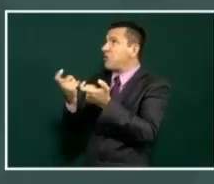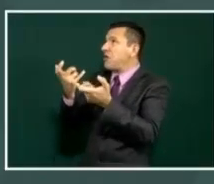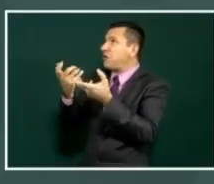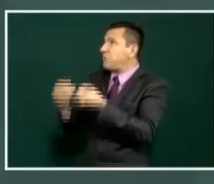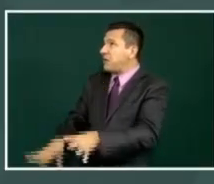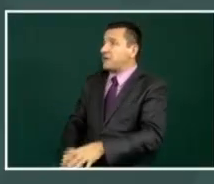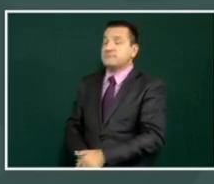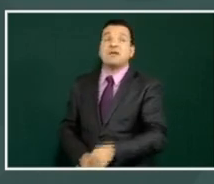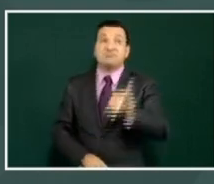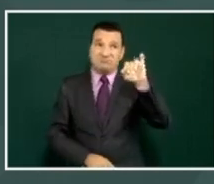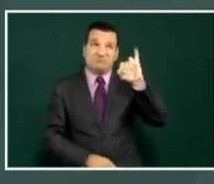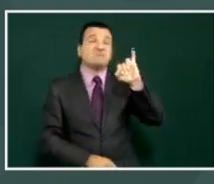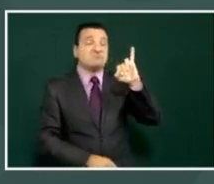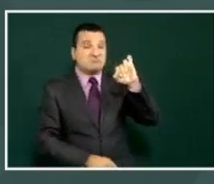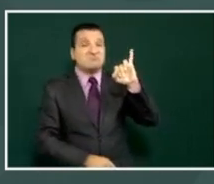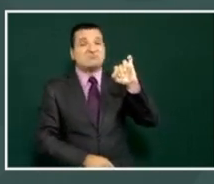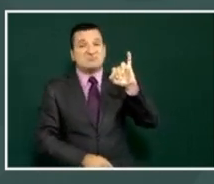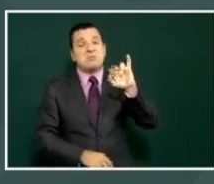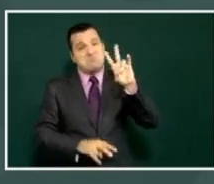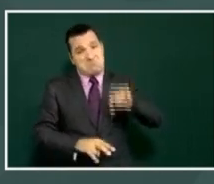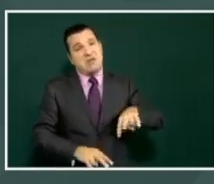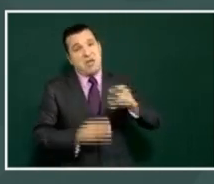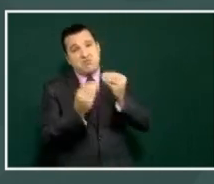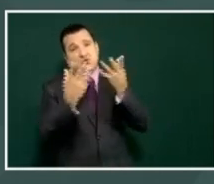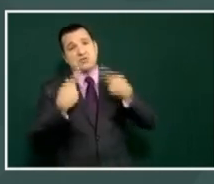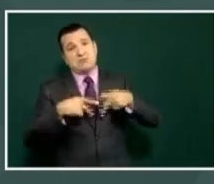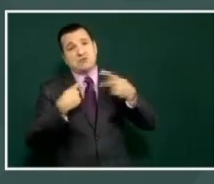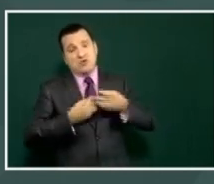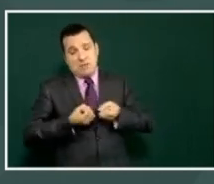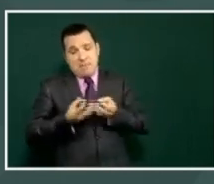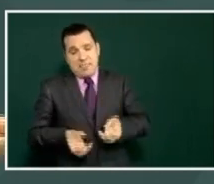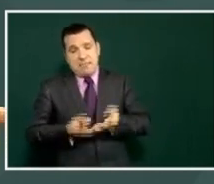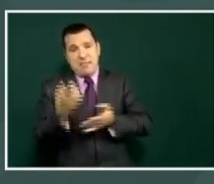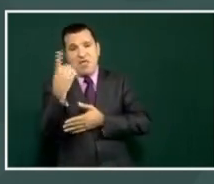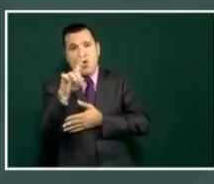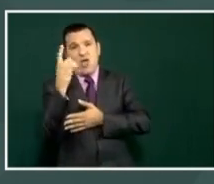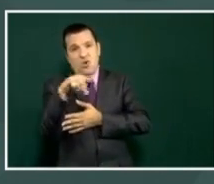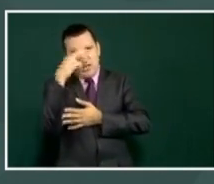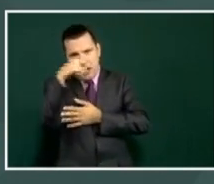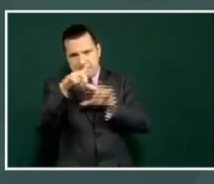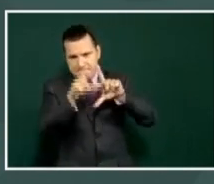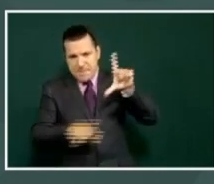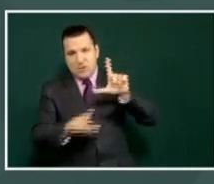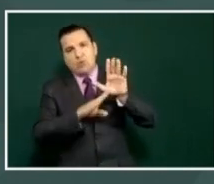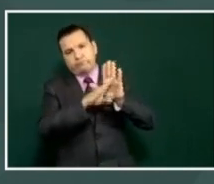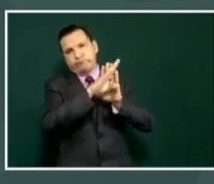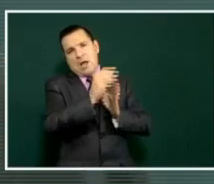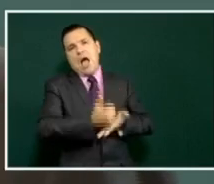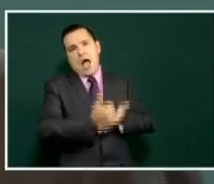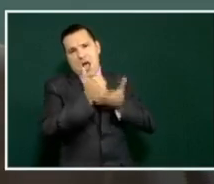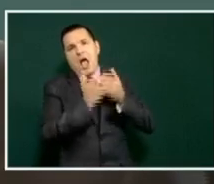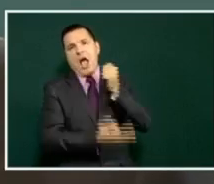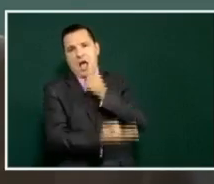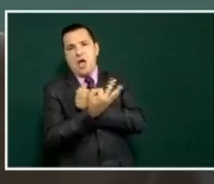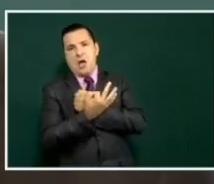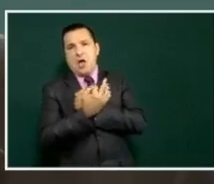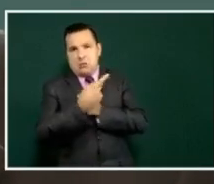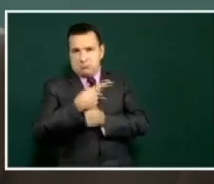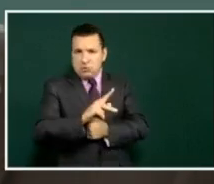hay dos cosas en las que se ha avanzado. Desde